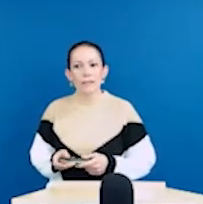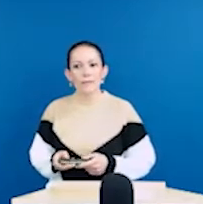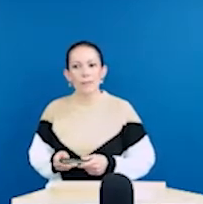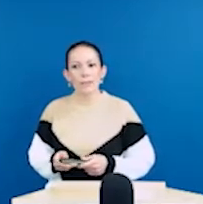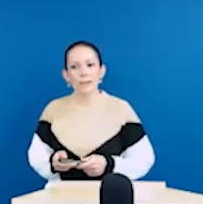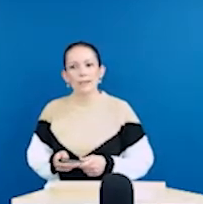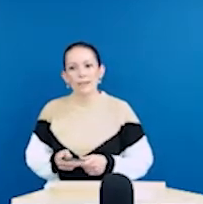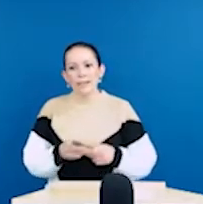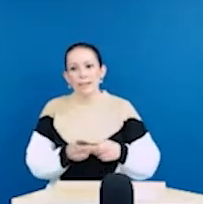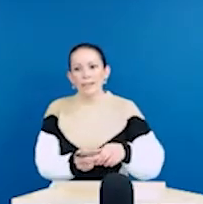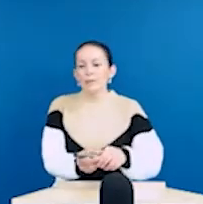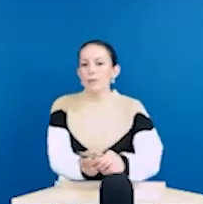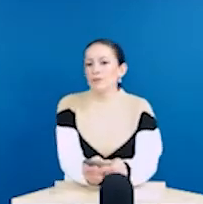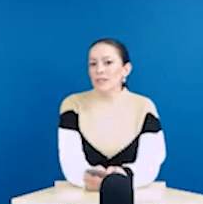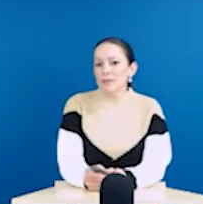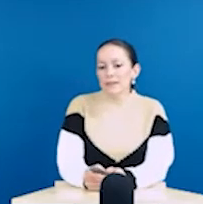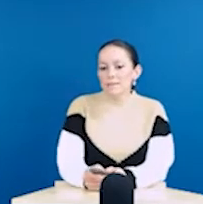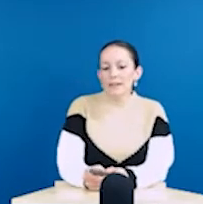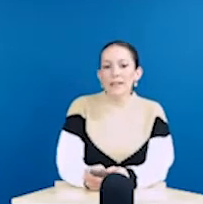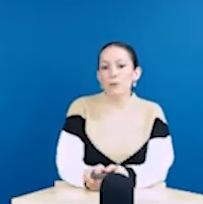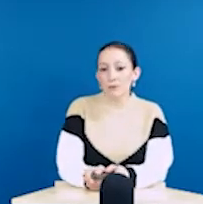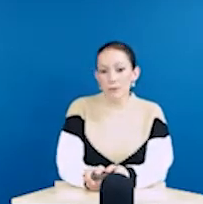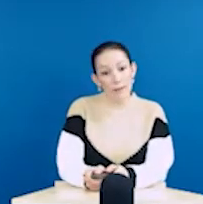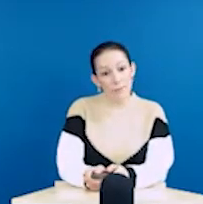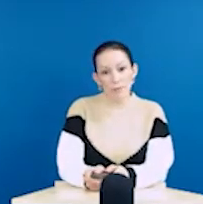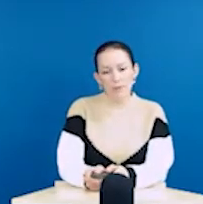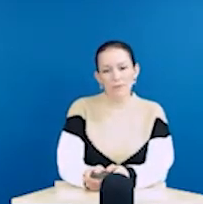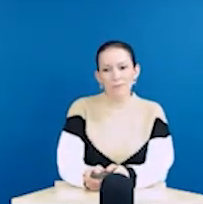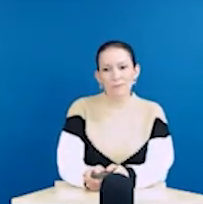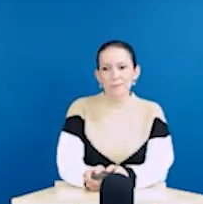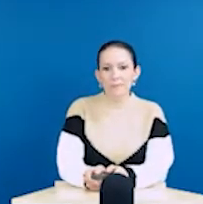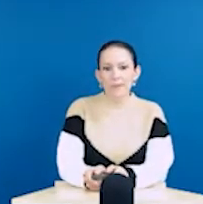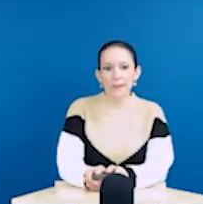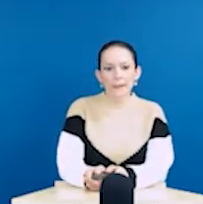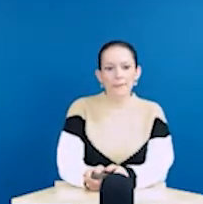y auxiliares de enfermería y todos ellos hacen parte de que todo esto sea posible.